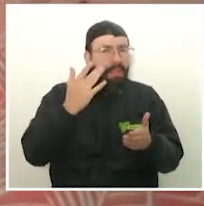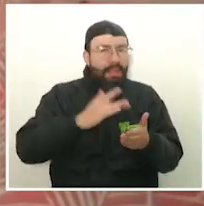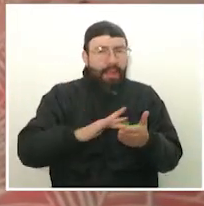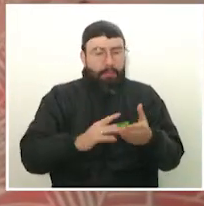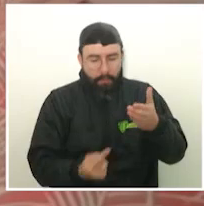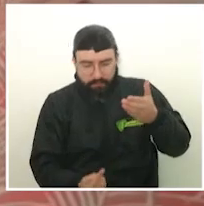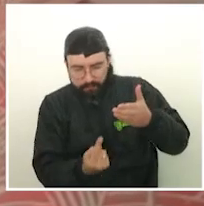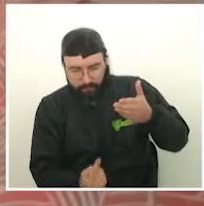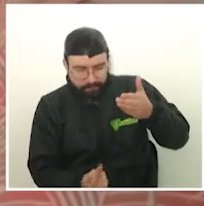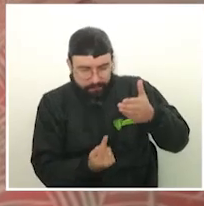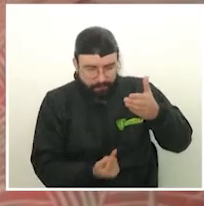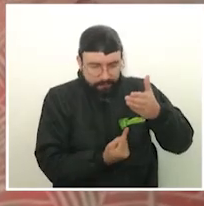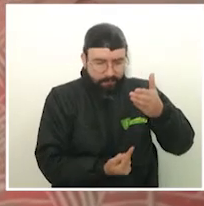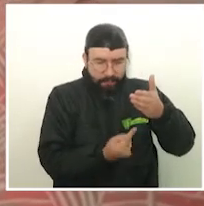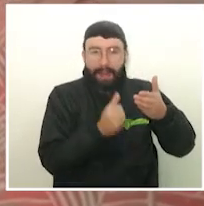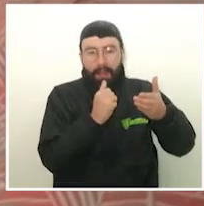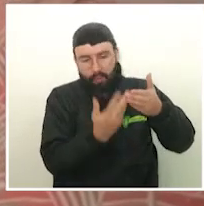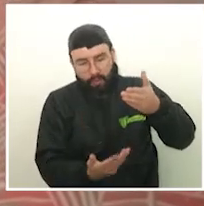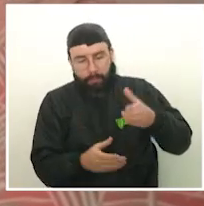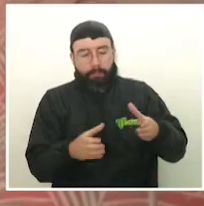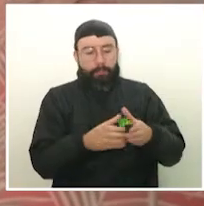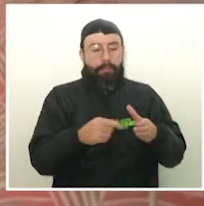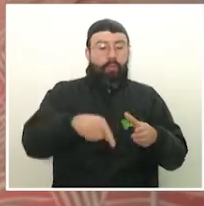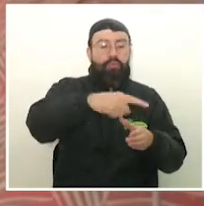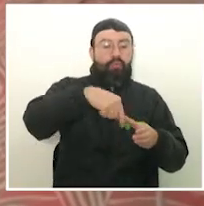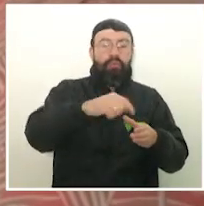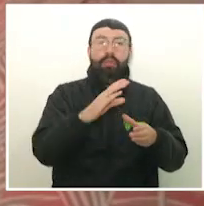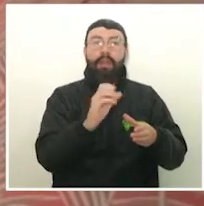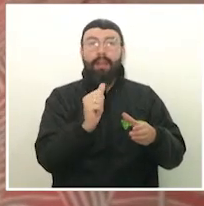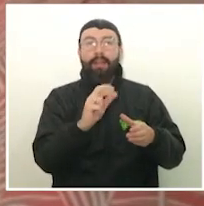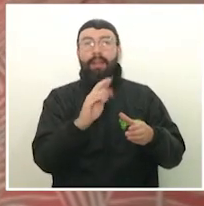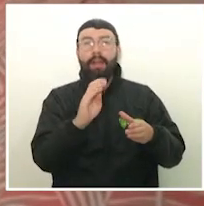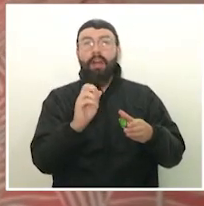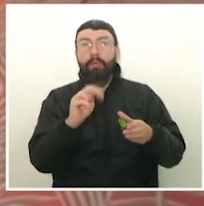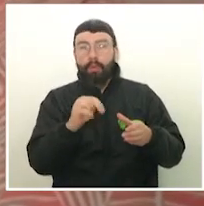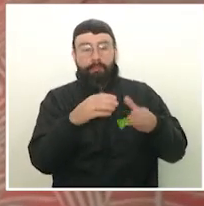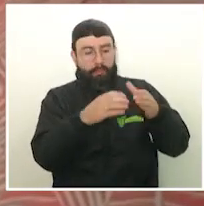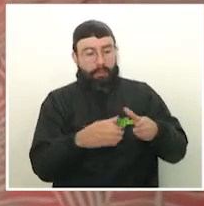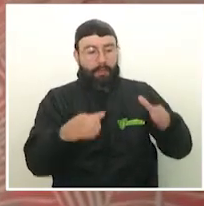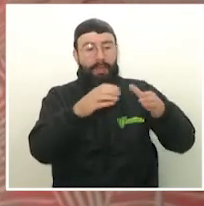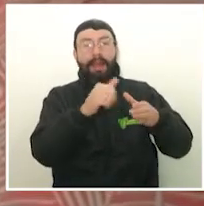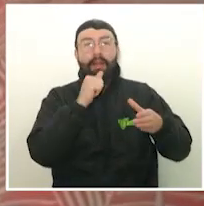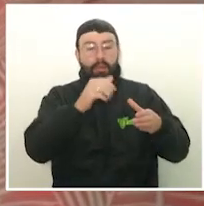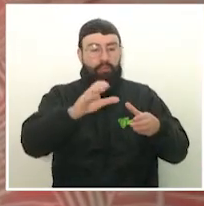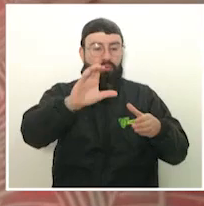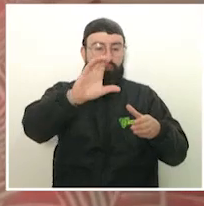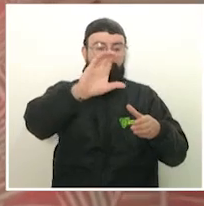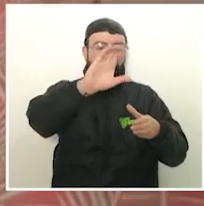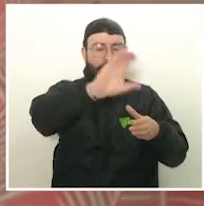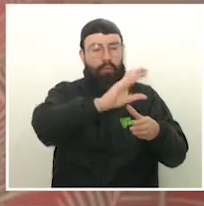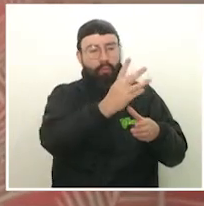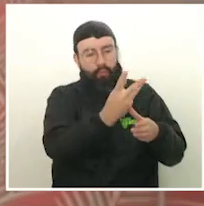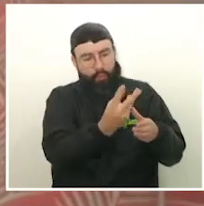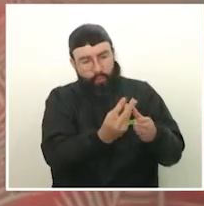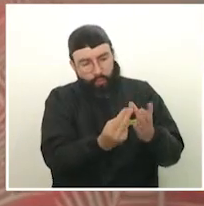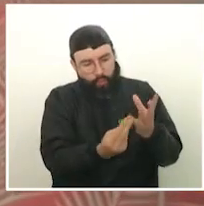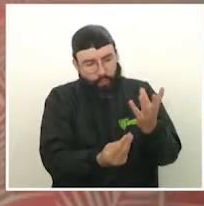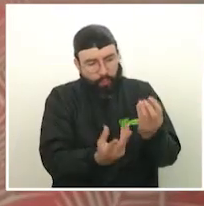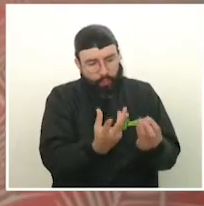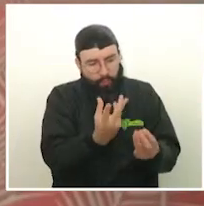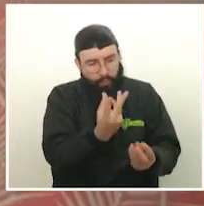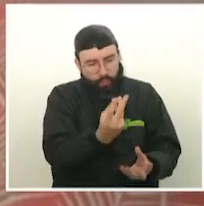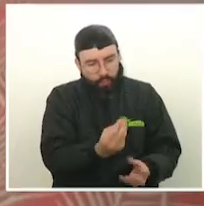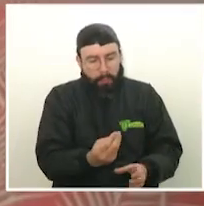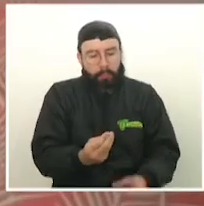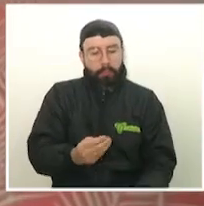trozos de carbón y lo llenan de agua y de debajo van a recoger el agua. Y esto va a ser de gran ayuda